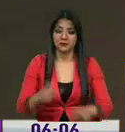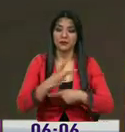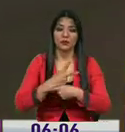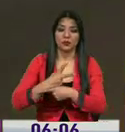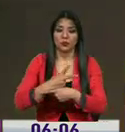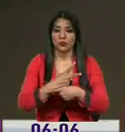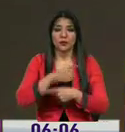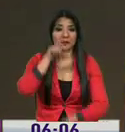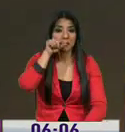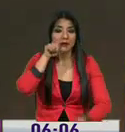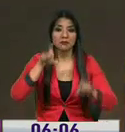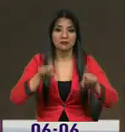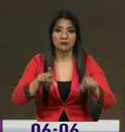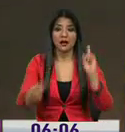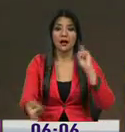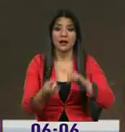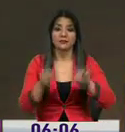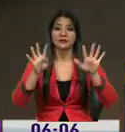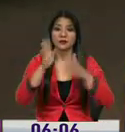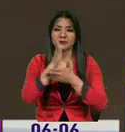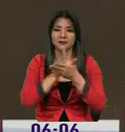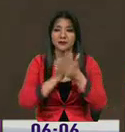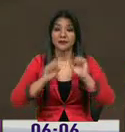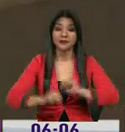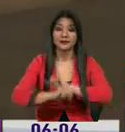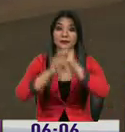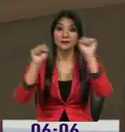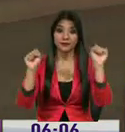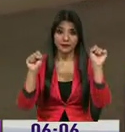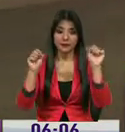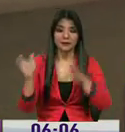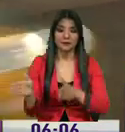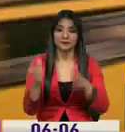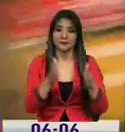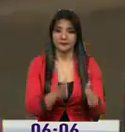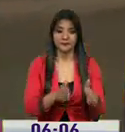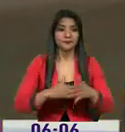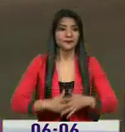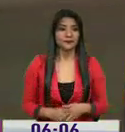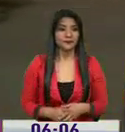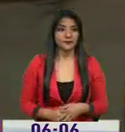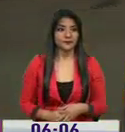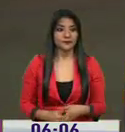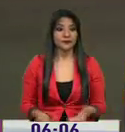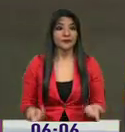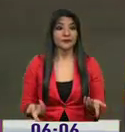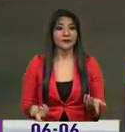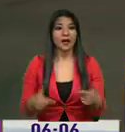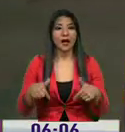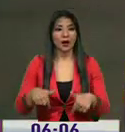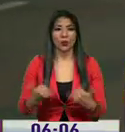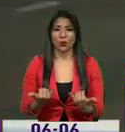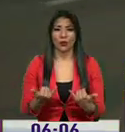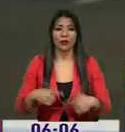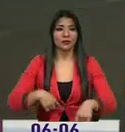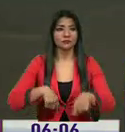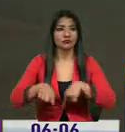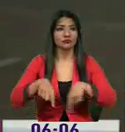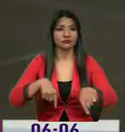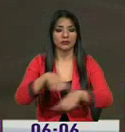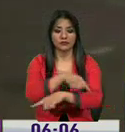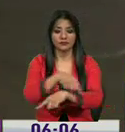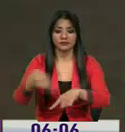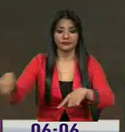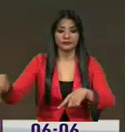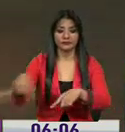precauciones hasta las 9 horas con 30 minutos. Además, es importante señalar que por momentos, en especial en esta intersección con la calle